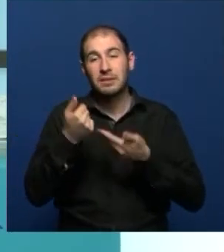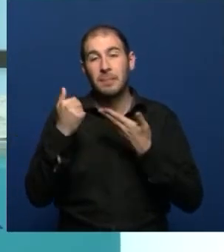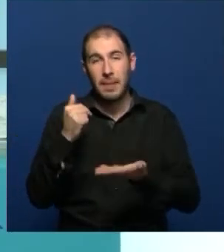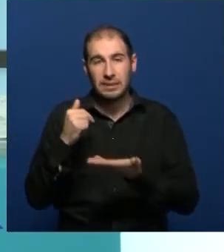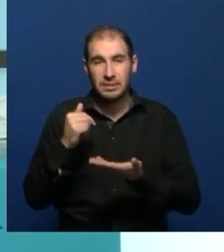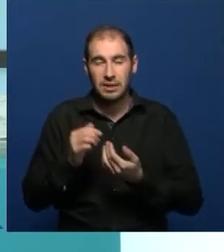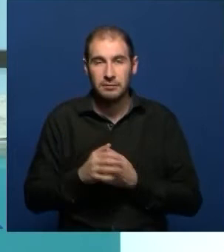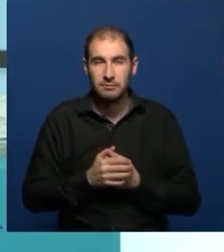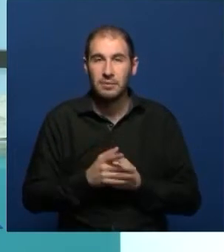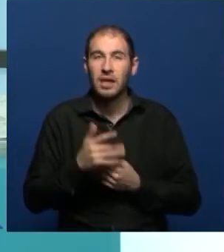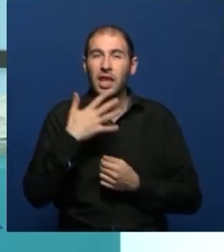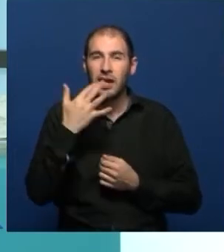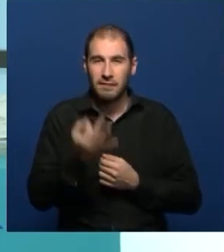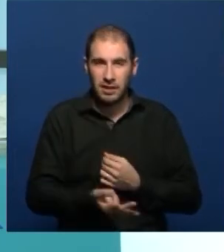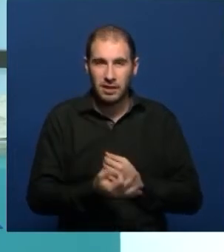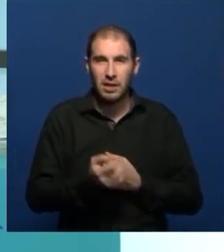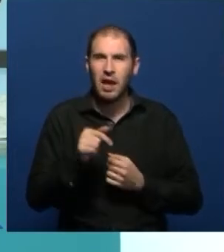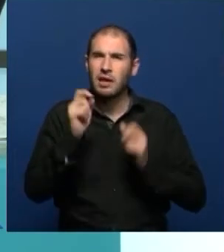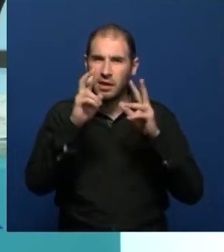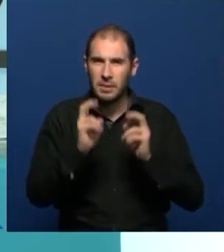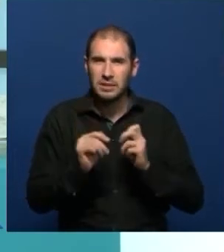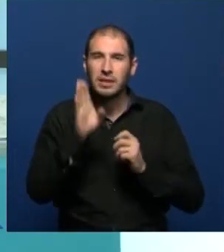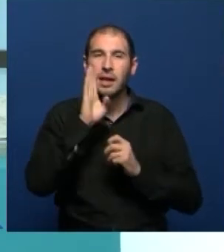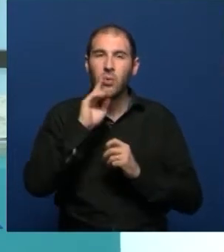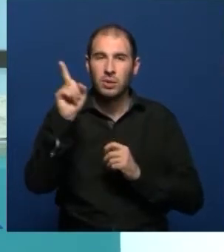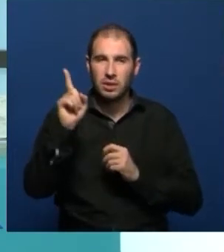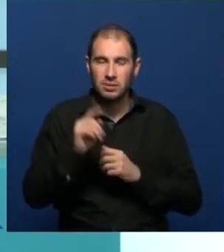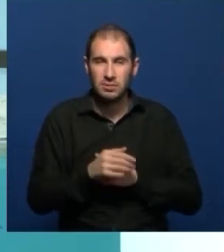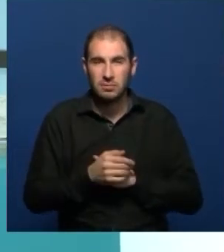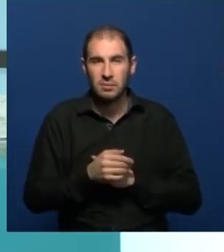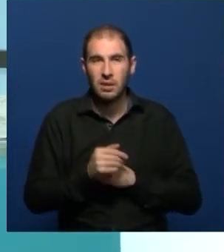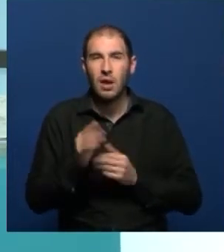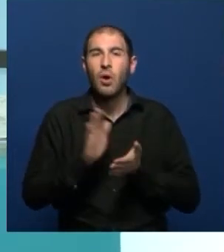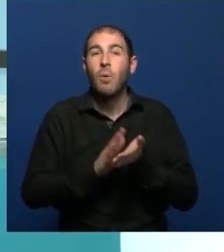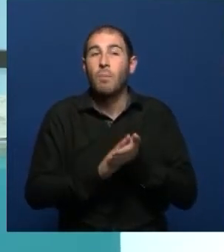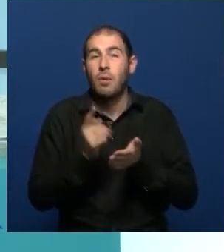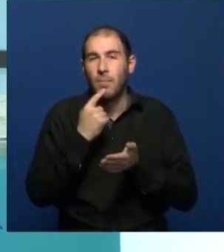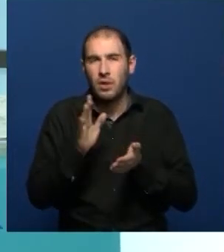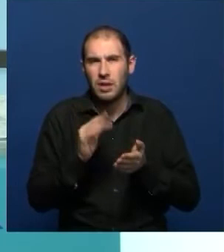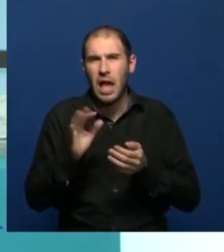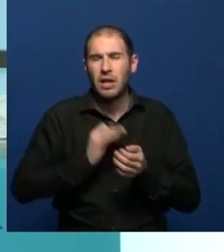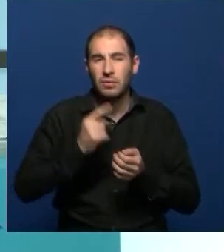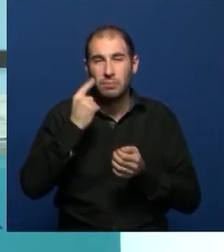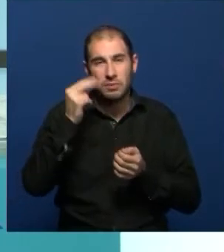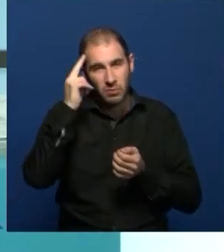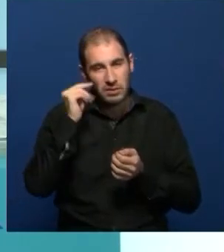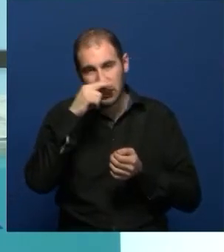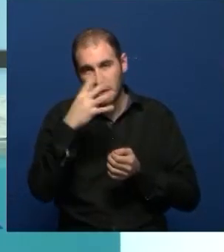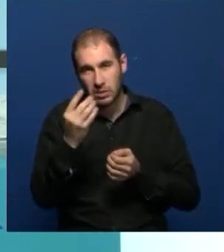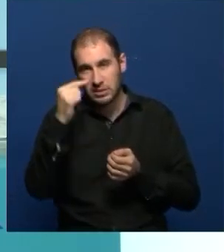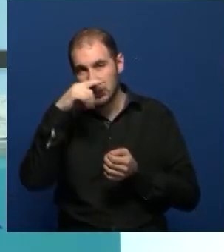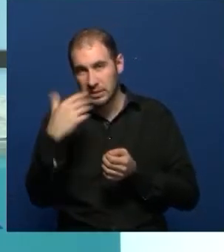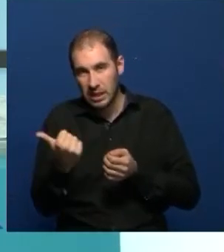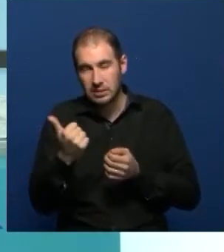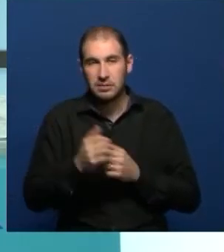básica, realmente hay una investigación en Estados Unidos que se hizo una prueba piloto entre los años 74 y